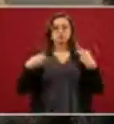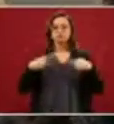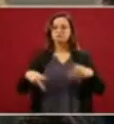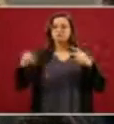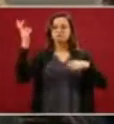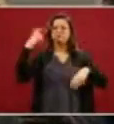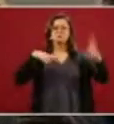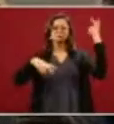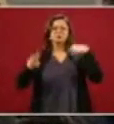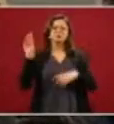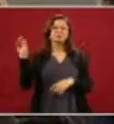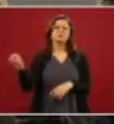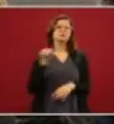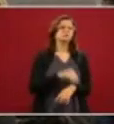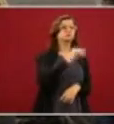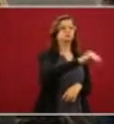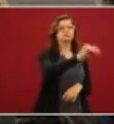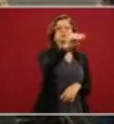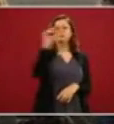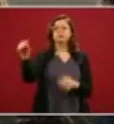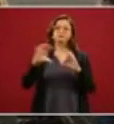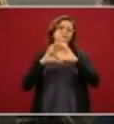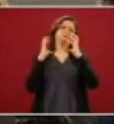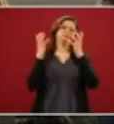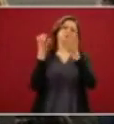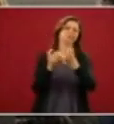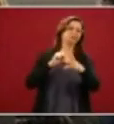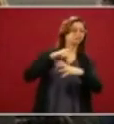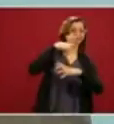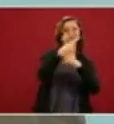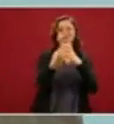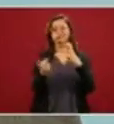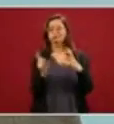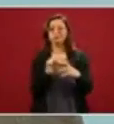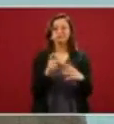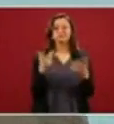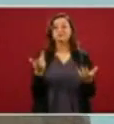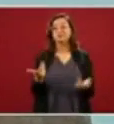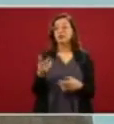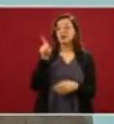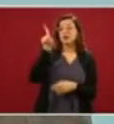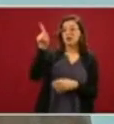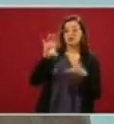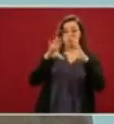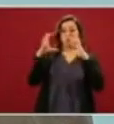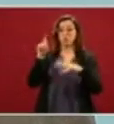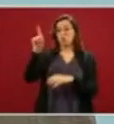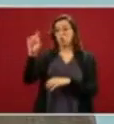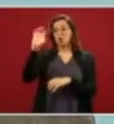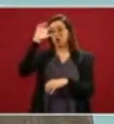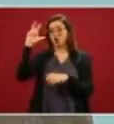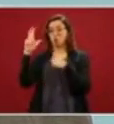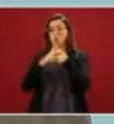que van de un sitio a otro. Hay regiones del mundo, en particular la región europea, que no